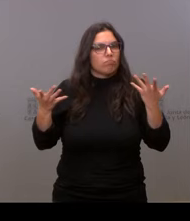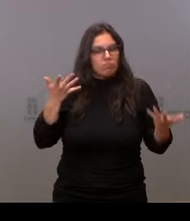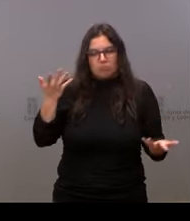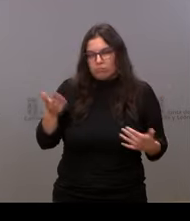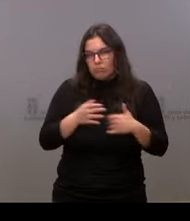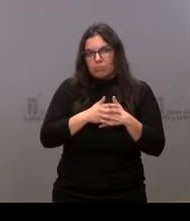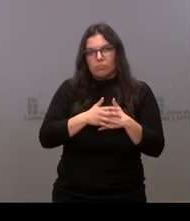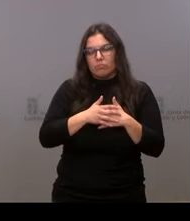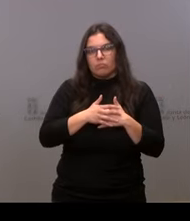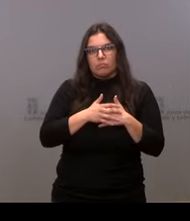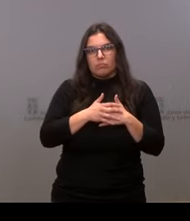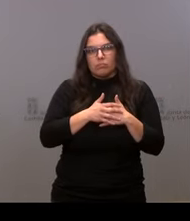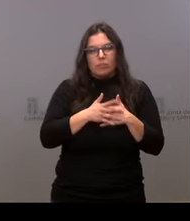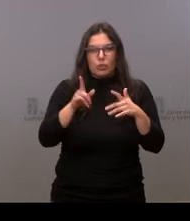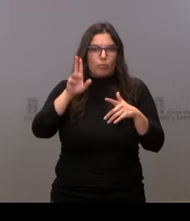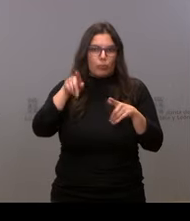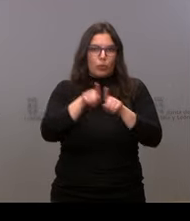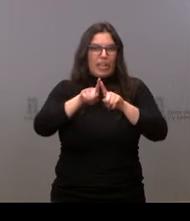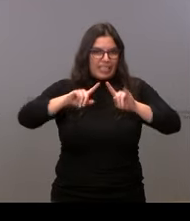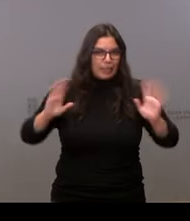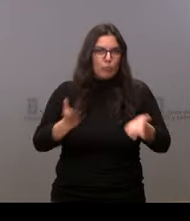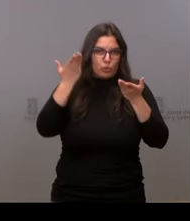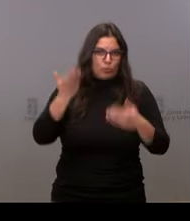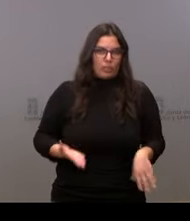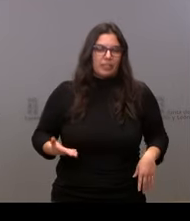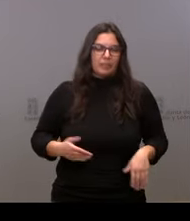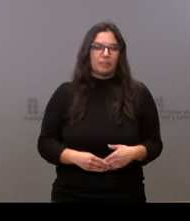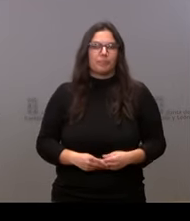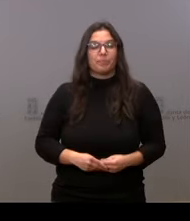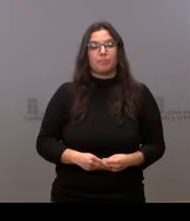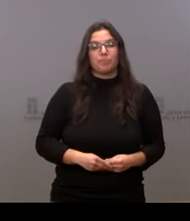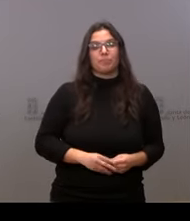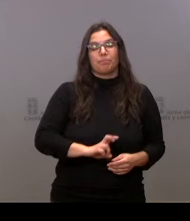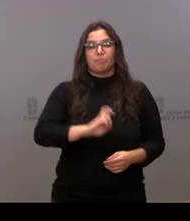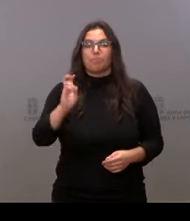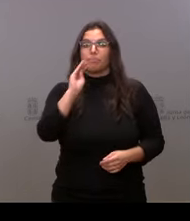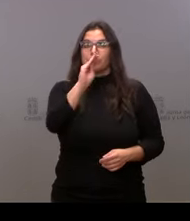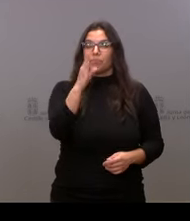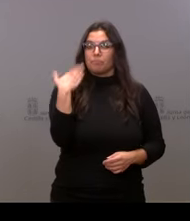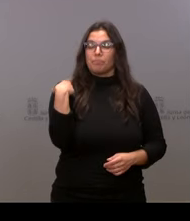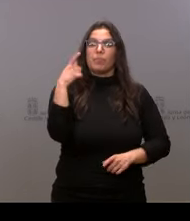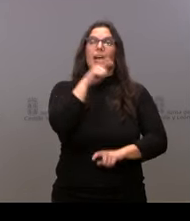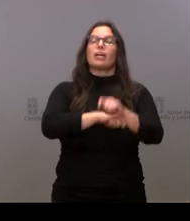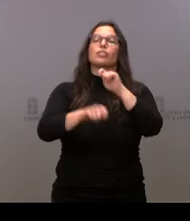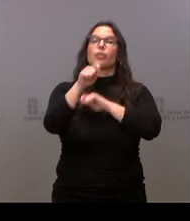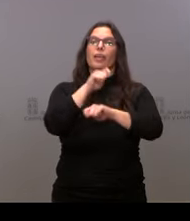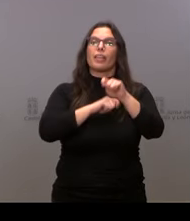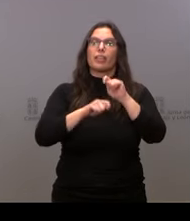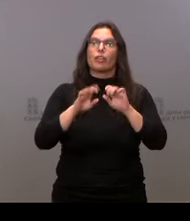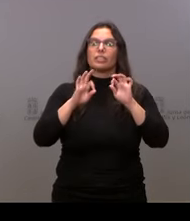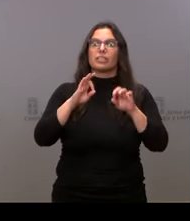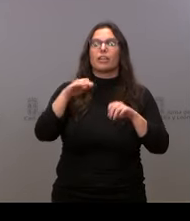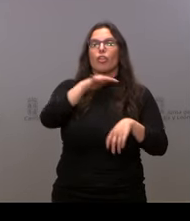va a ser desde luego un impulso importante para el plan y hace unos días la asociación de muriel de la fuente zona de calatañazor